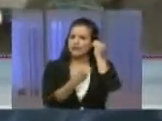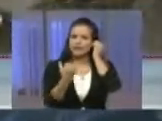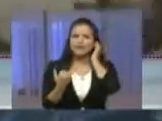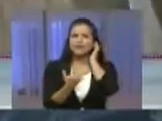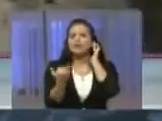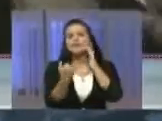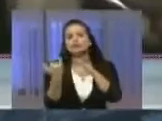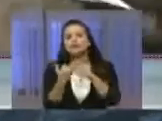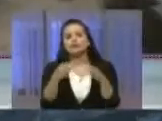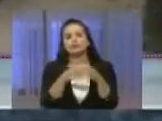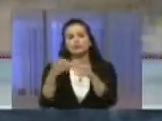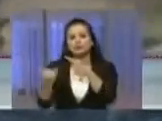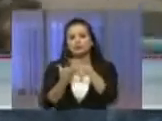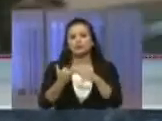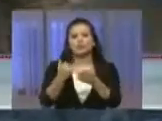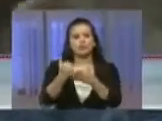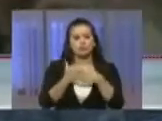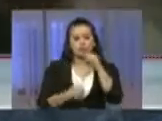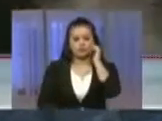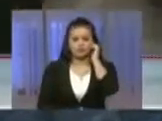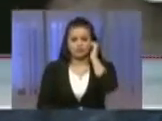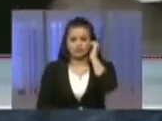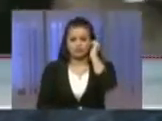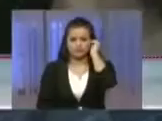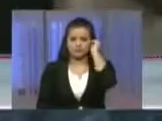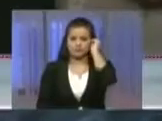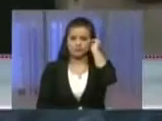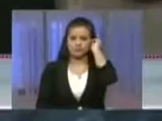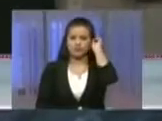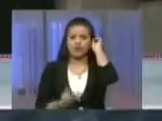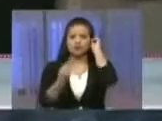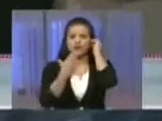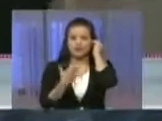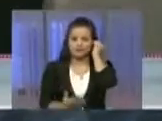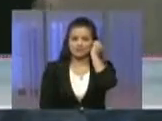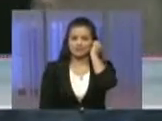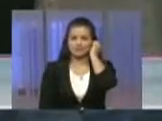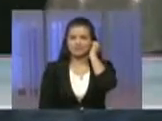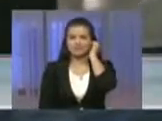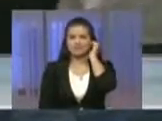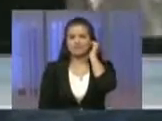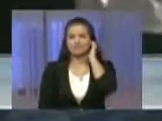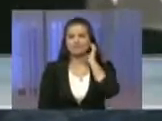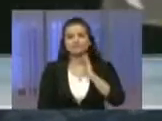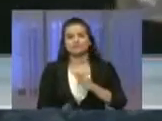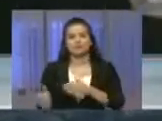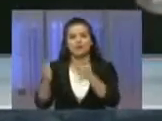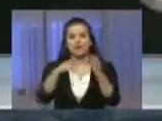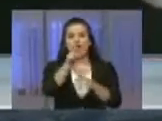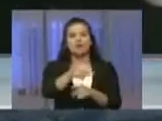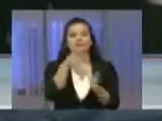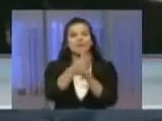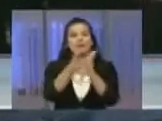ayudan y con la comunidad Muchas gracias Rober